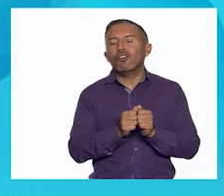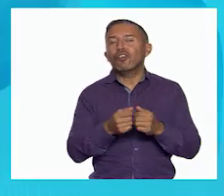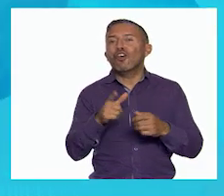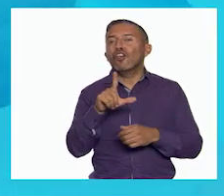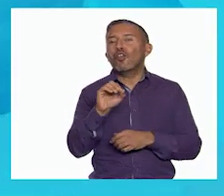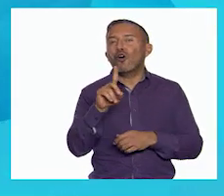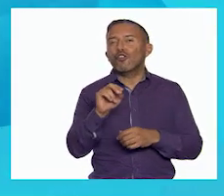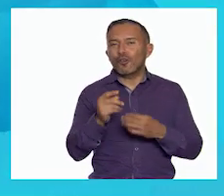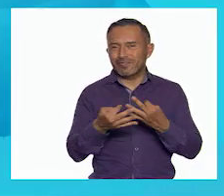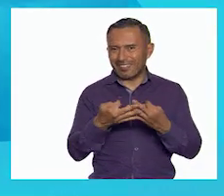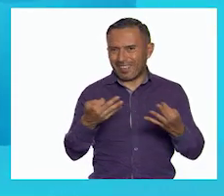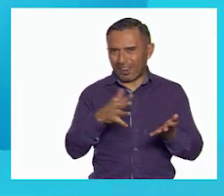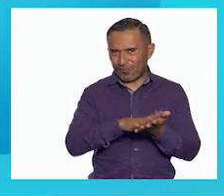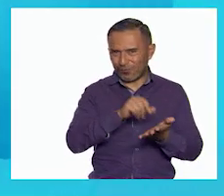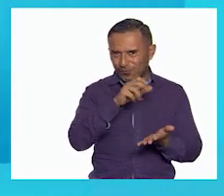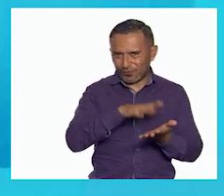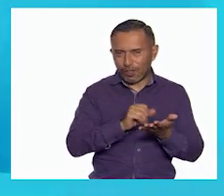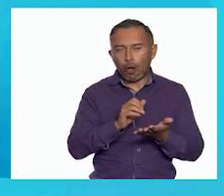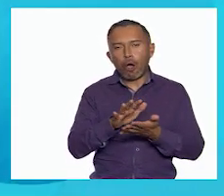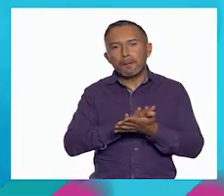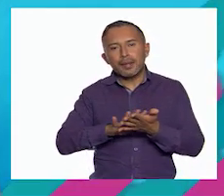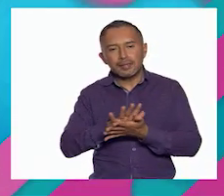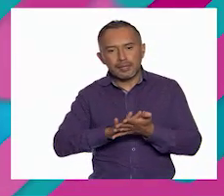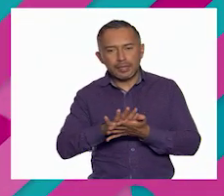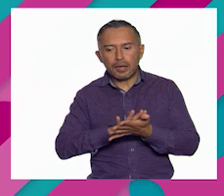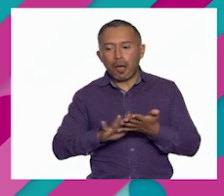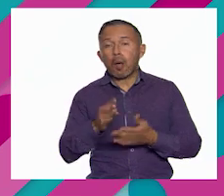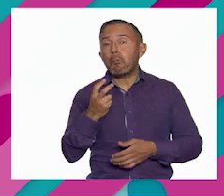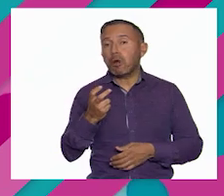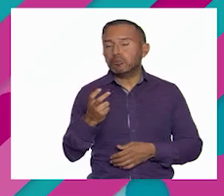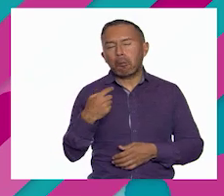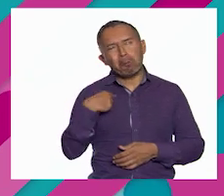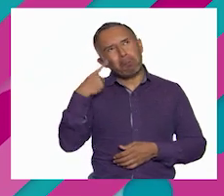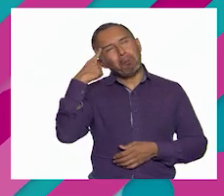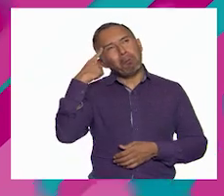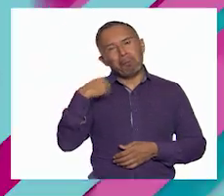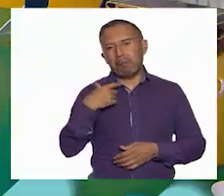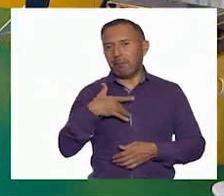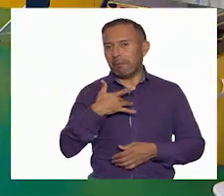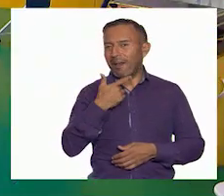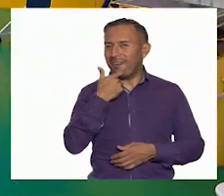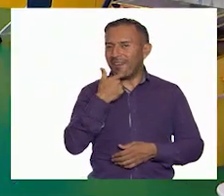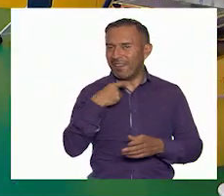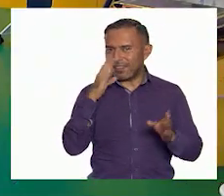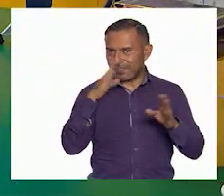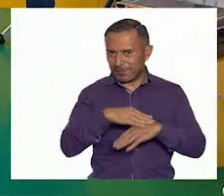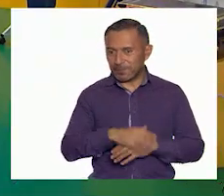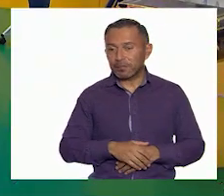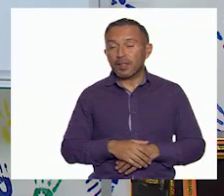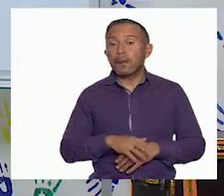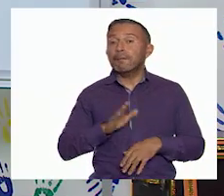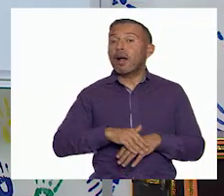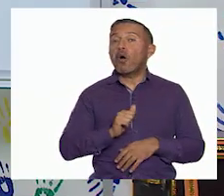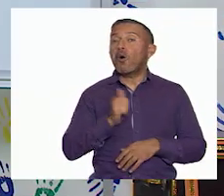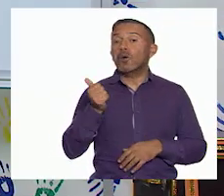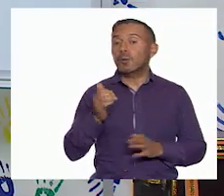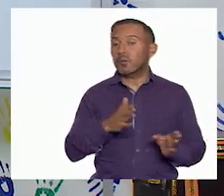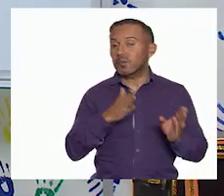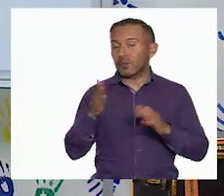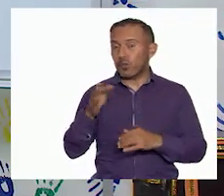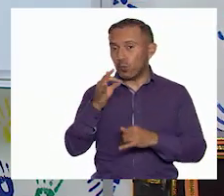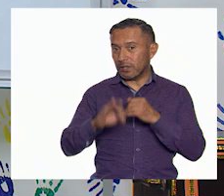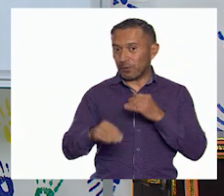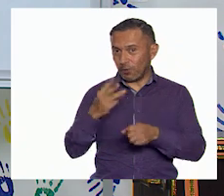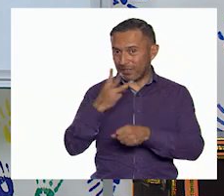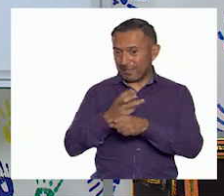por eso ella creía que era divertido. Muy bien. Y en la última columna, Pili, donde dice dónde